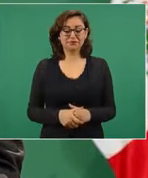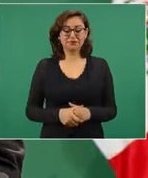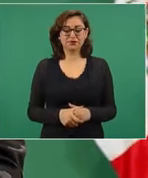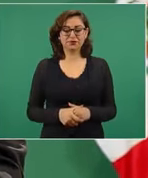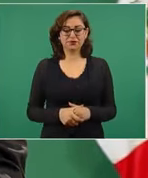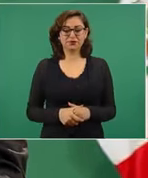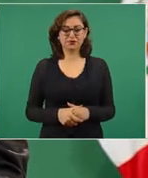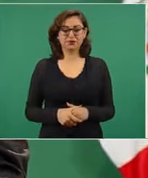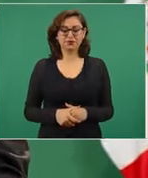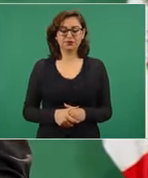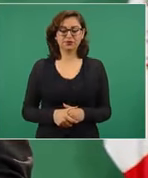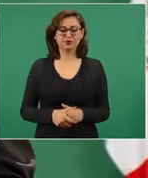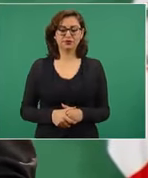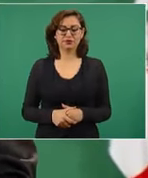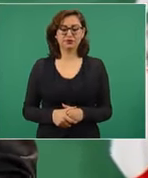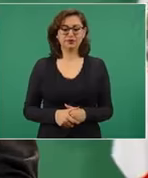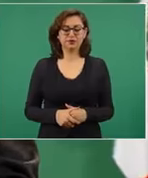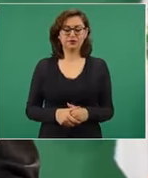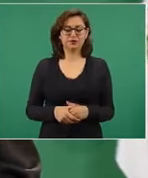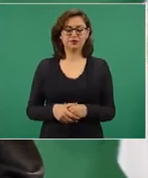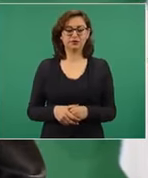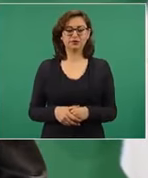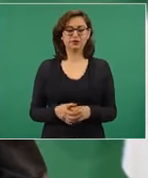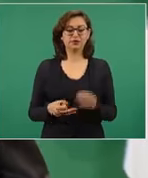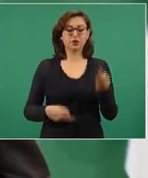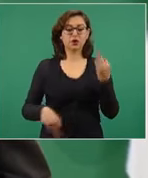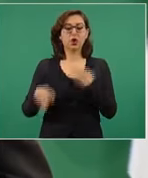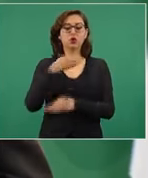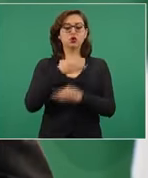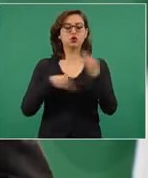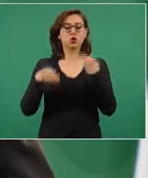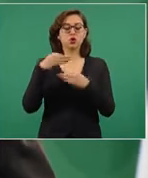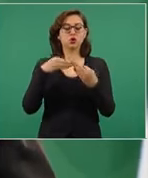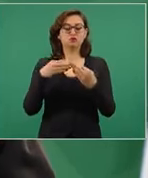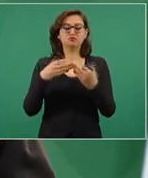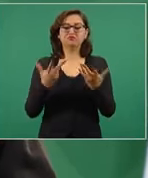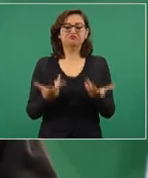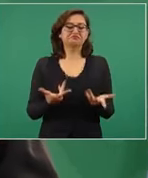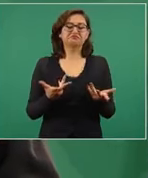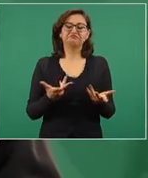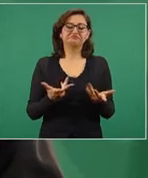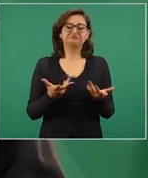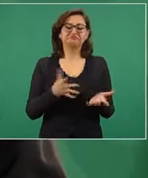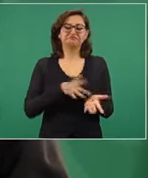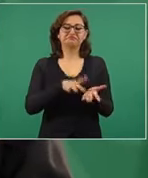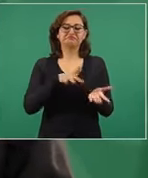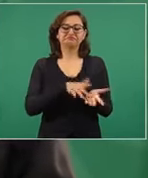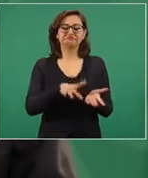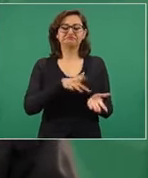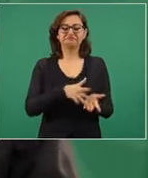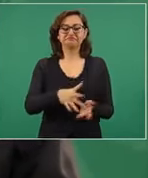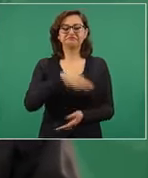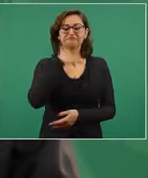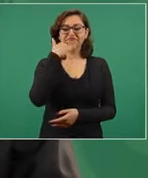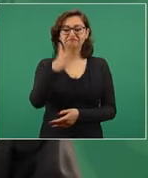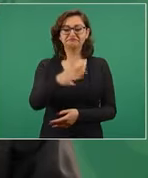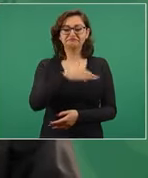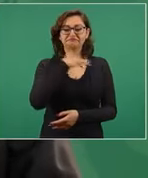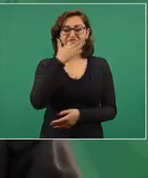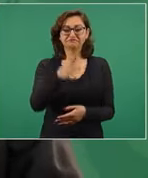Todo fue orientado a la corrupción, que significó construir